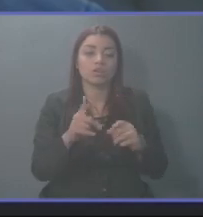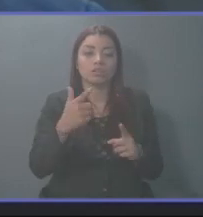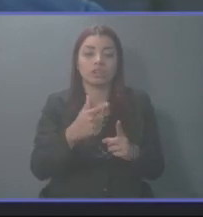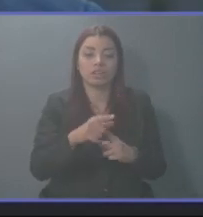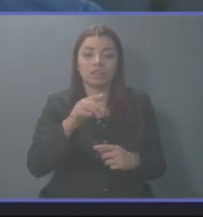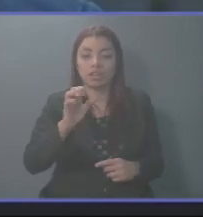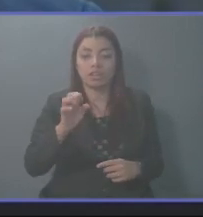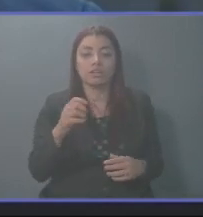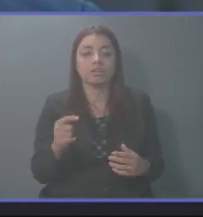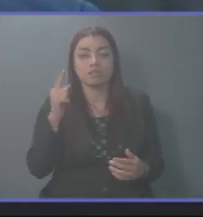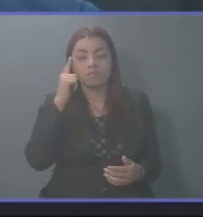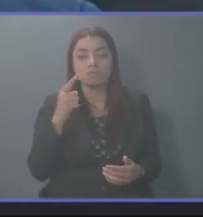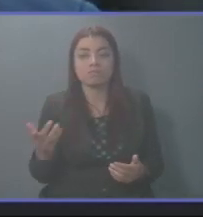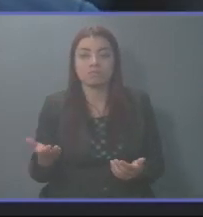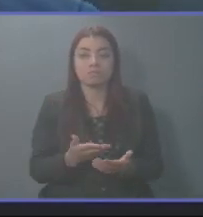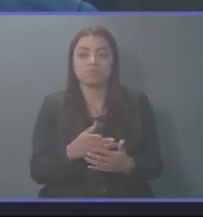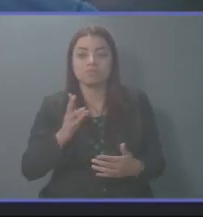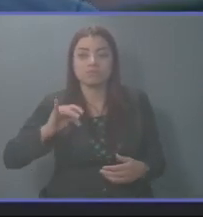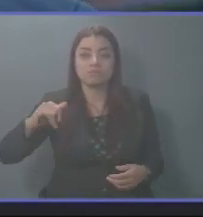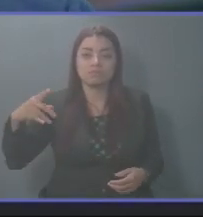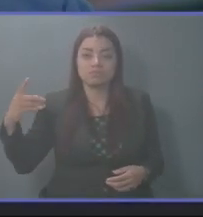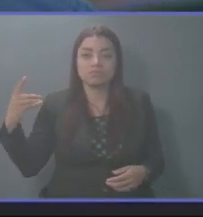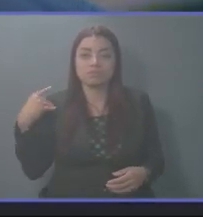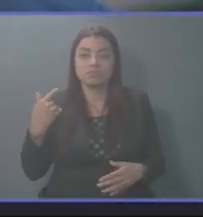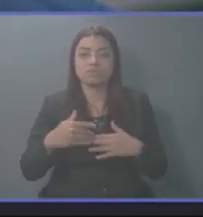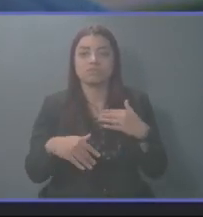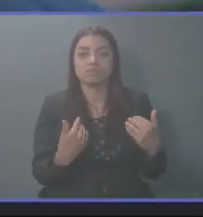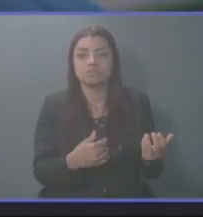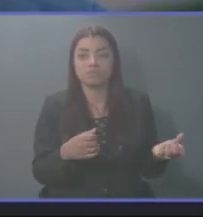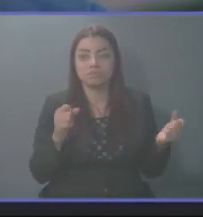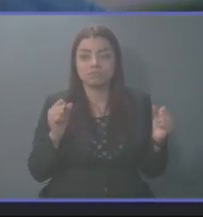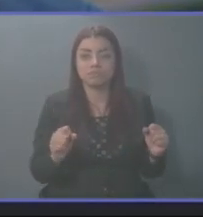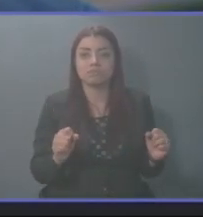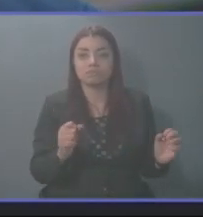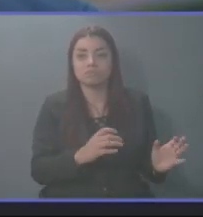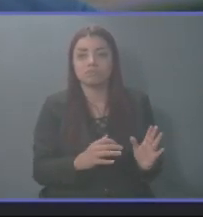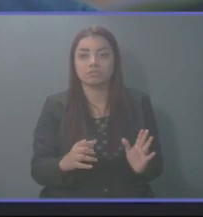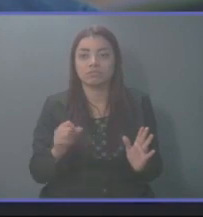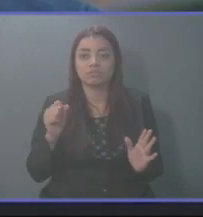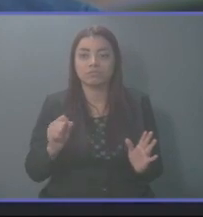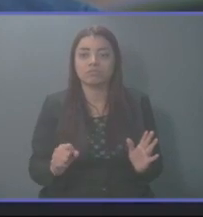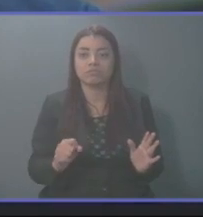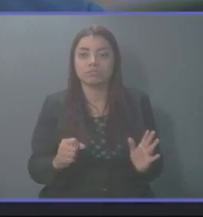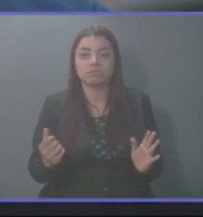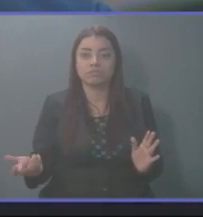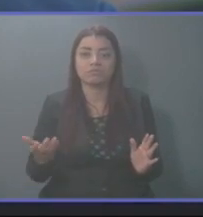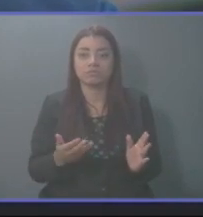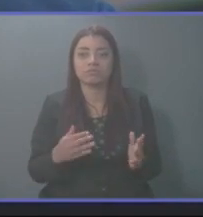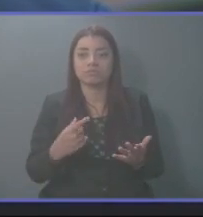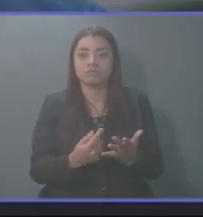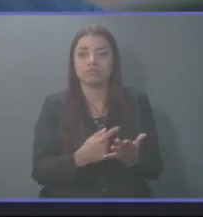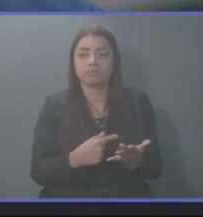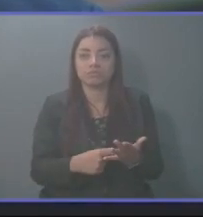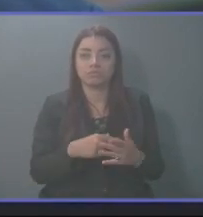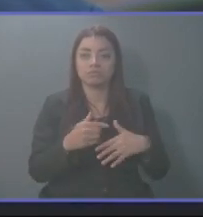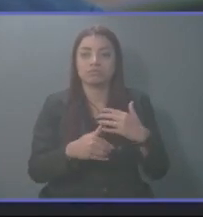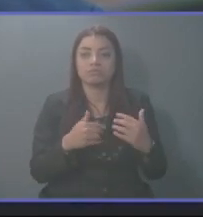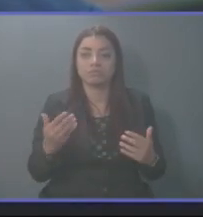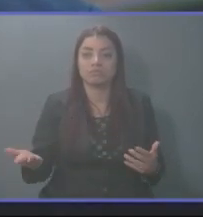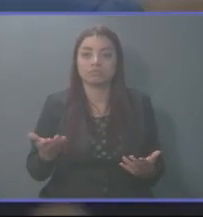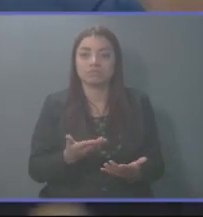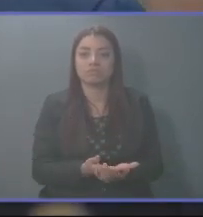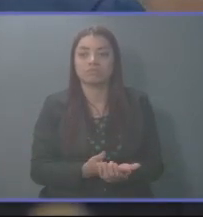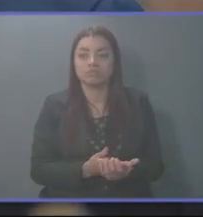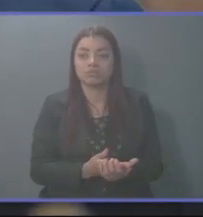E, ser propuesto por la Junta Directiva de una federación o asociación deportiva reconocida, registrada, y 3 propuestos por el presidente del